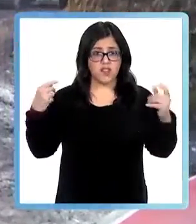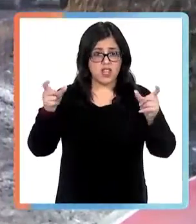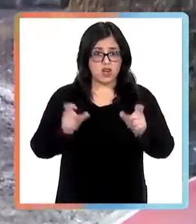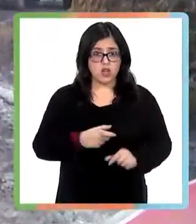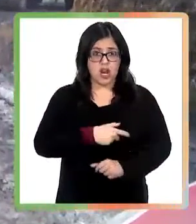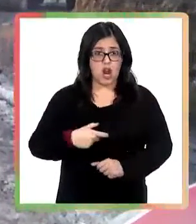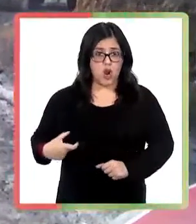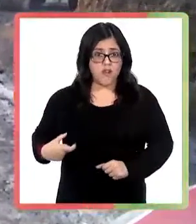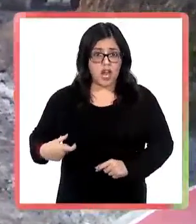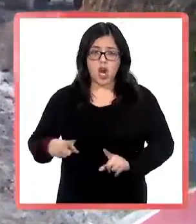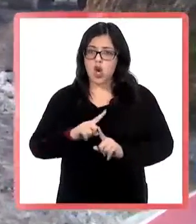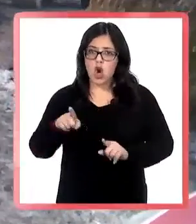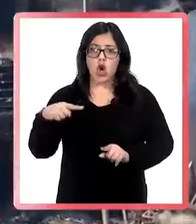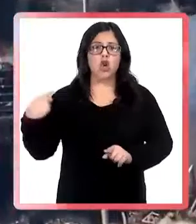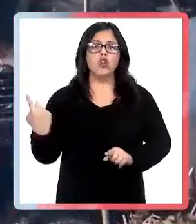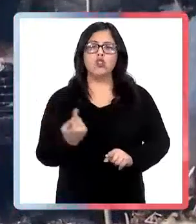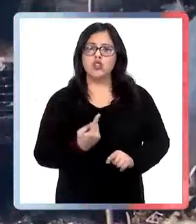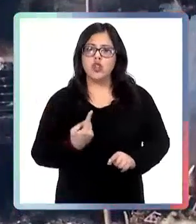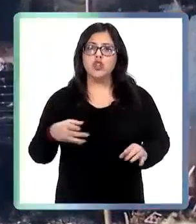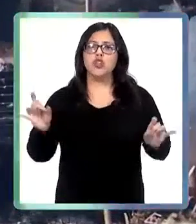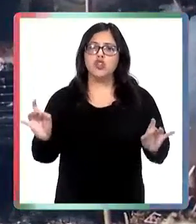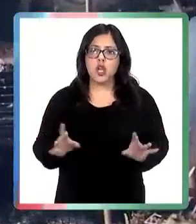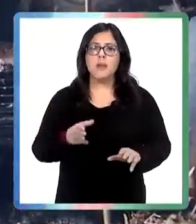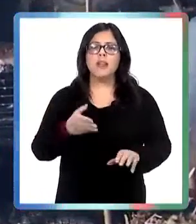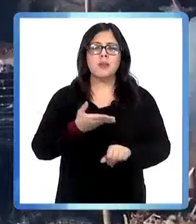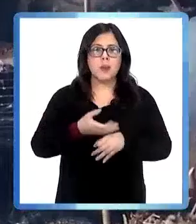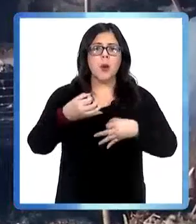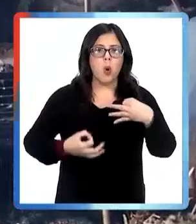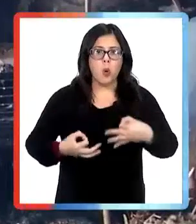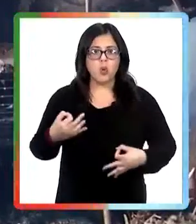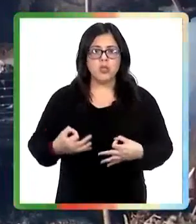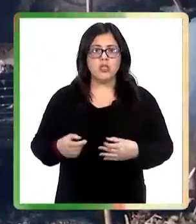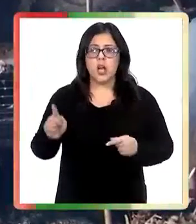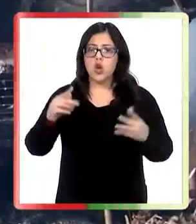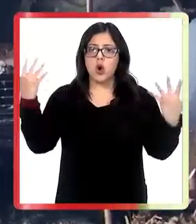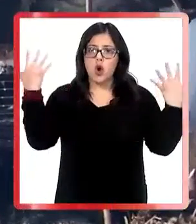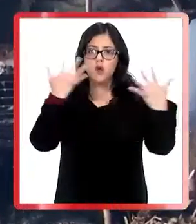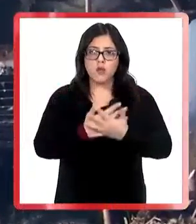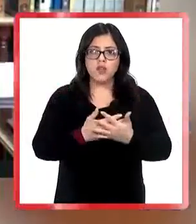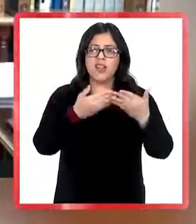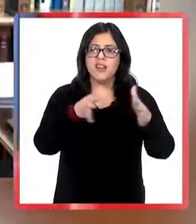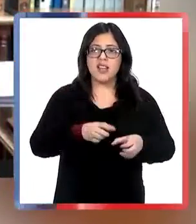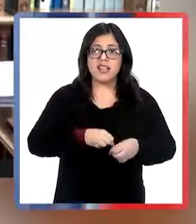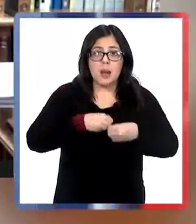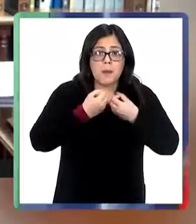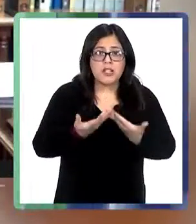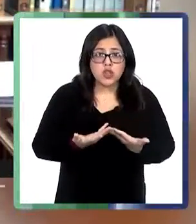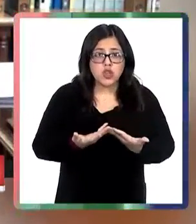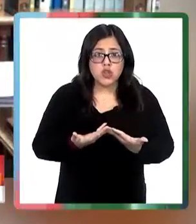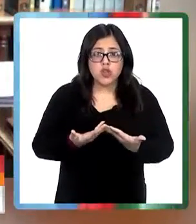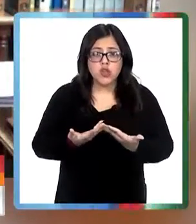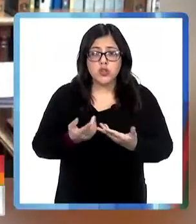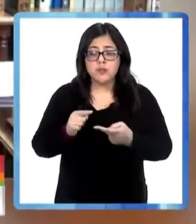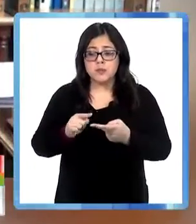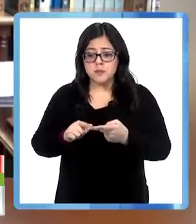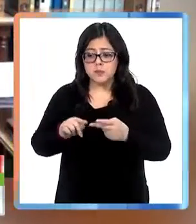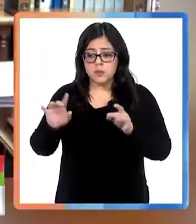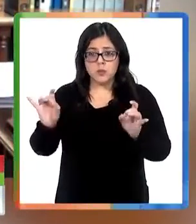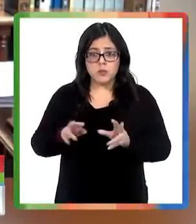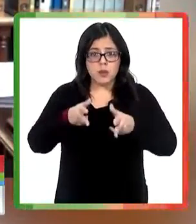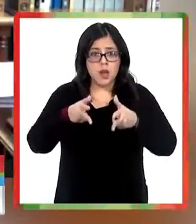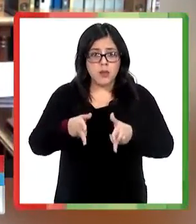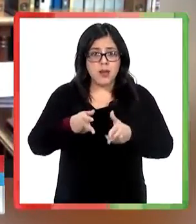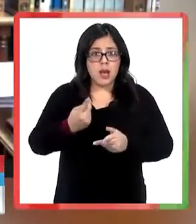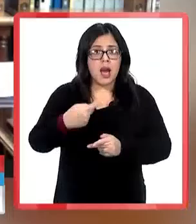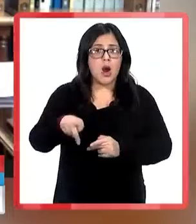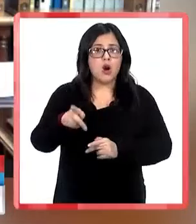catalogar o a controlar al gobierno, nosotros somos los llamados a hacer justicia. No hay que confundir la libertad de expresión con